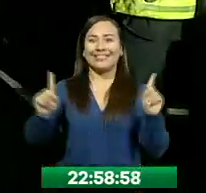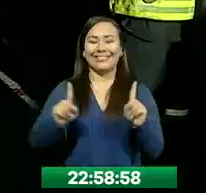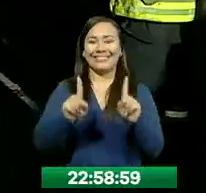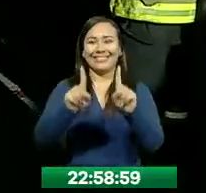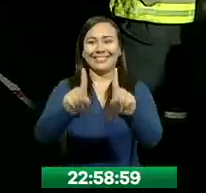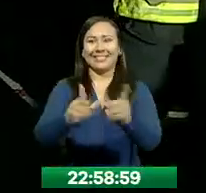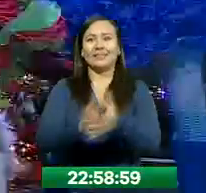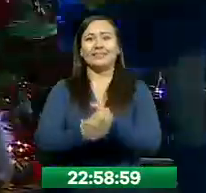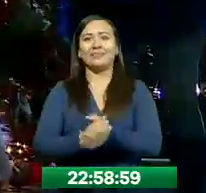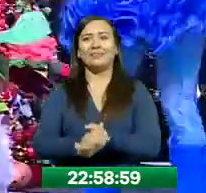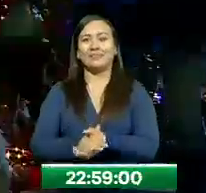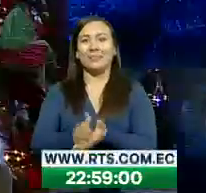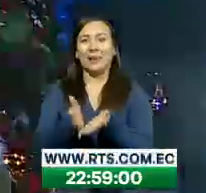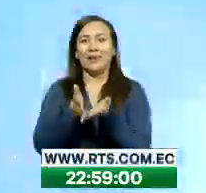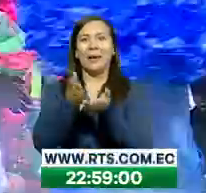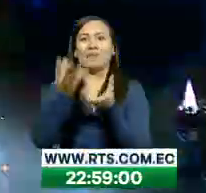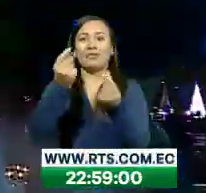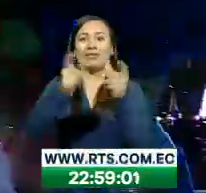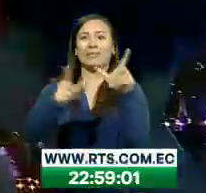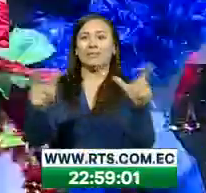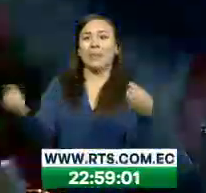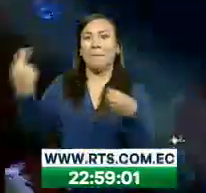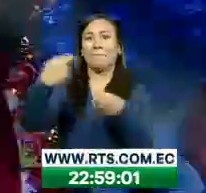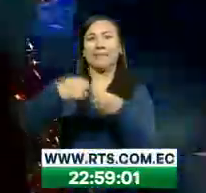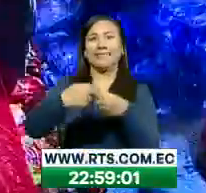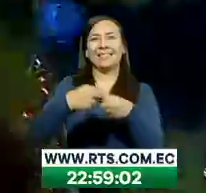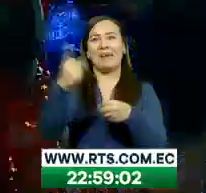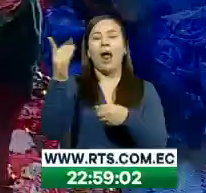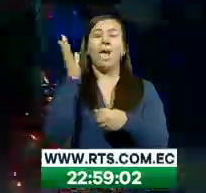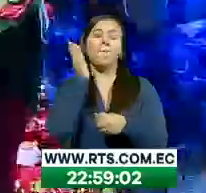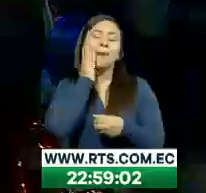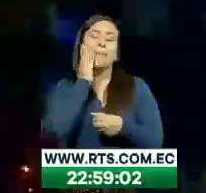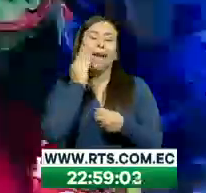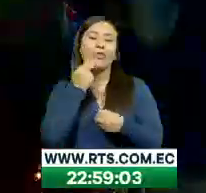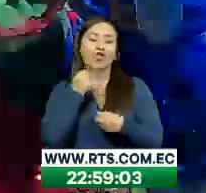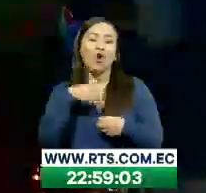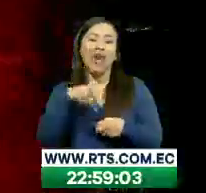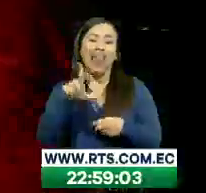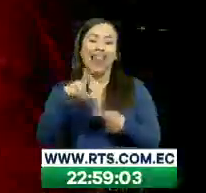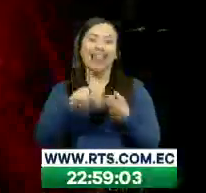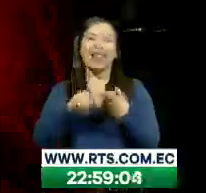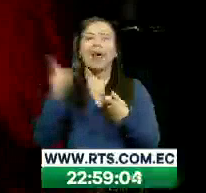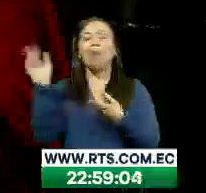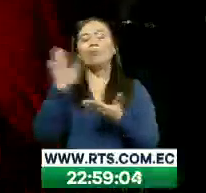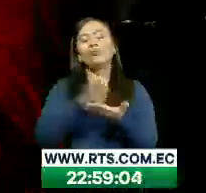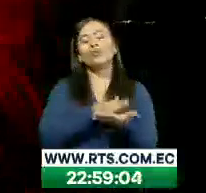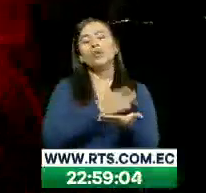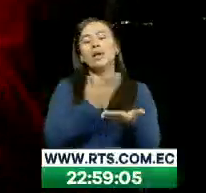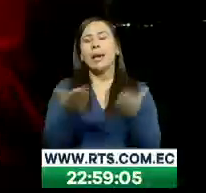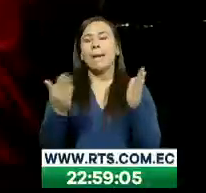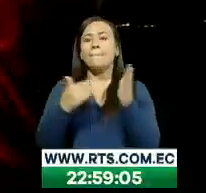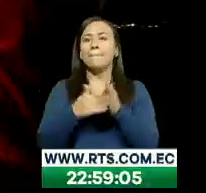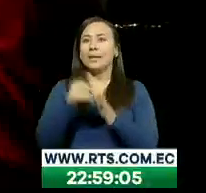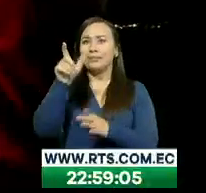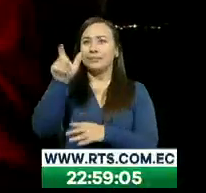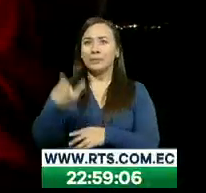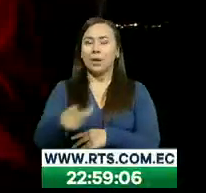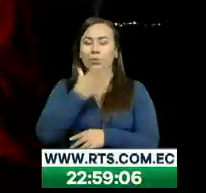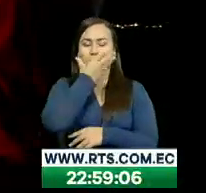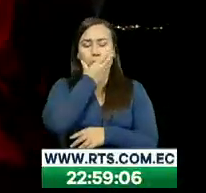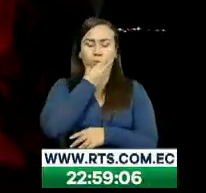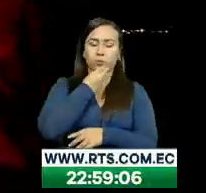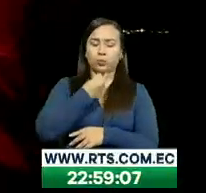sus embarcaciones. Miles de personas acudieron a ese evento lleno de color, música y paz, en el que el personaje de Barba